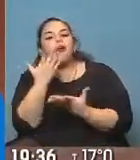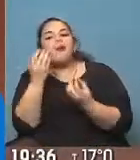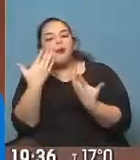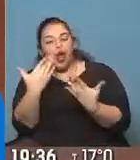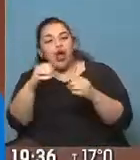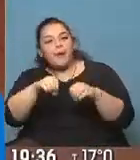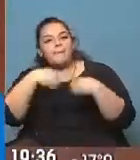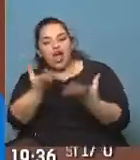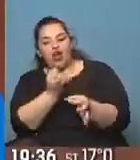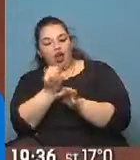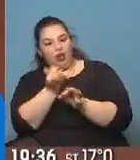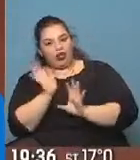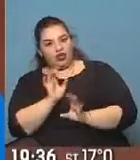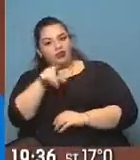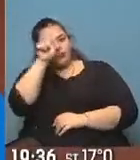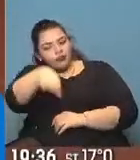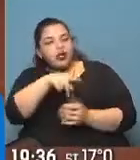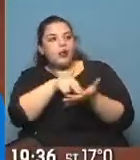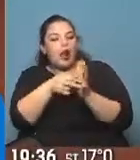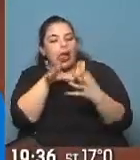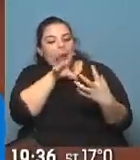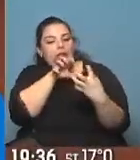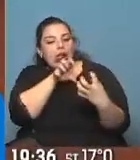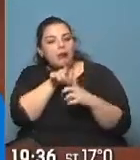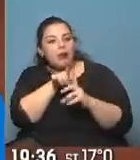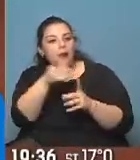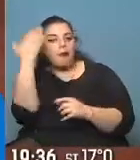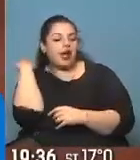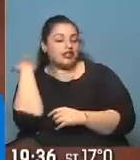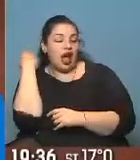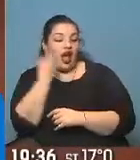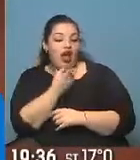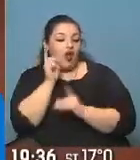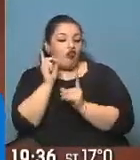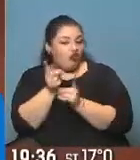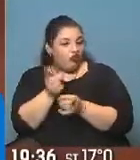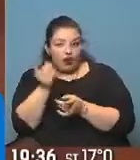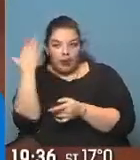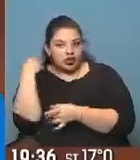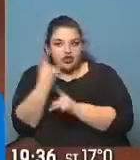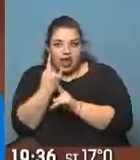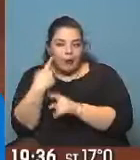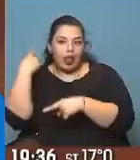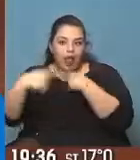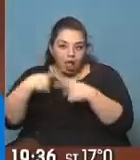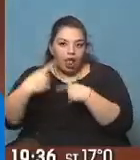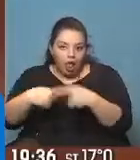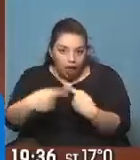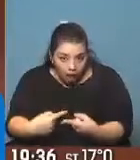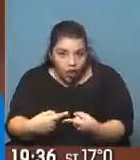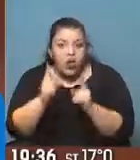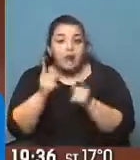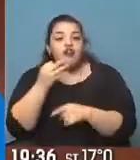es verdad que esto produce tensiones pero situaciones entre un pasado que no quiere terminar de irse y el futuro que está surgiendo entonces